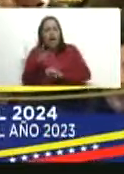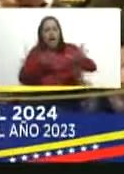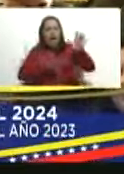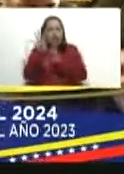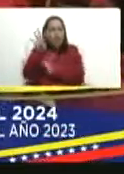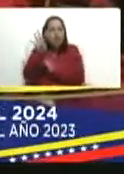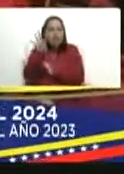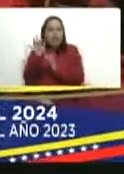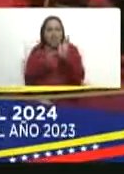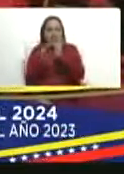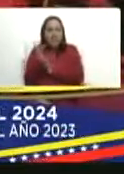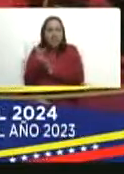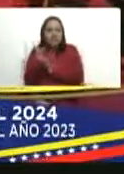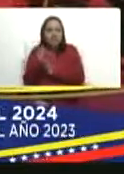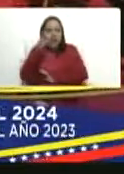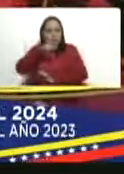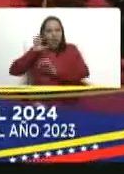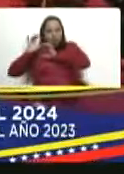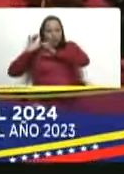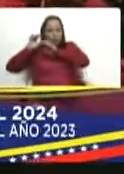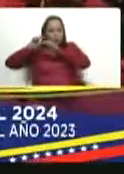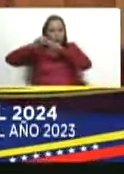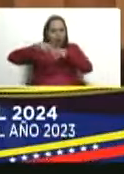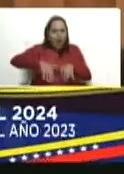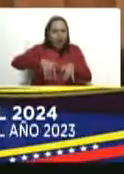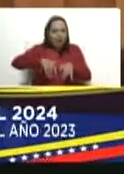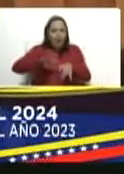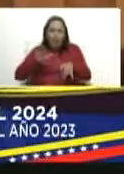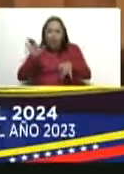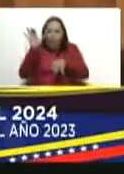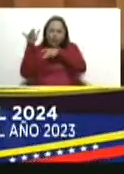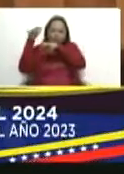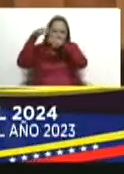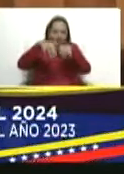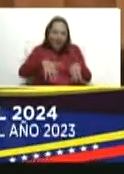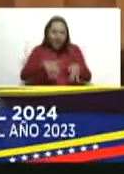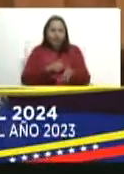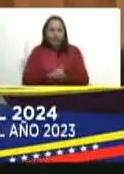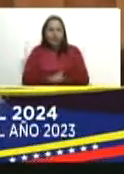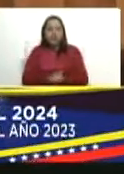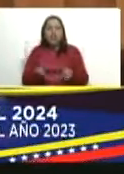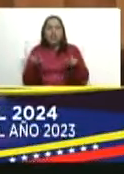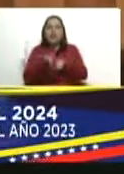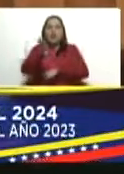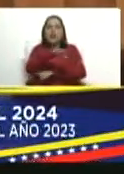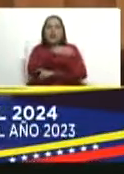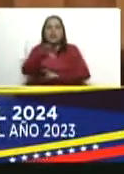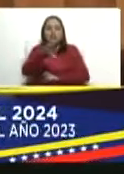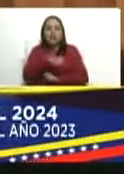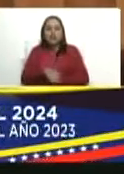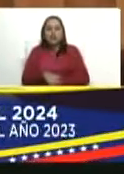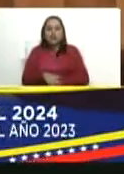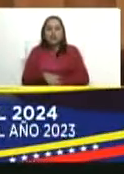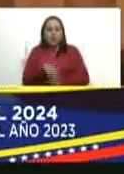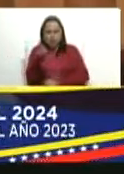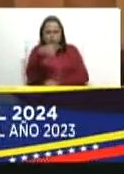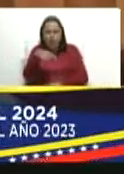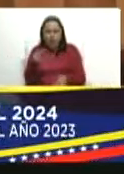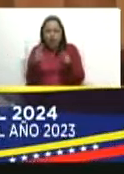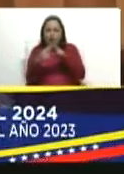bajaron, y bajaron, y bajaron, como dice la canción de Yoginando Canto. ¿Ustedes la